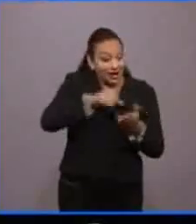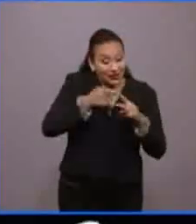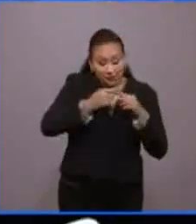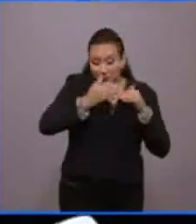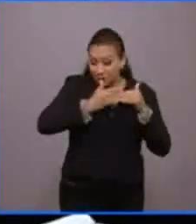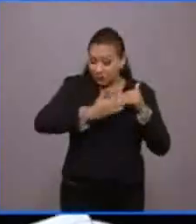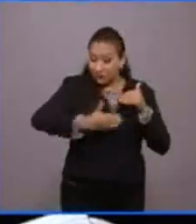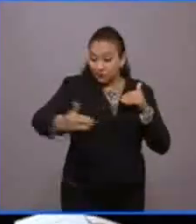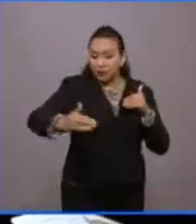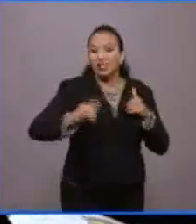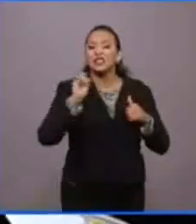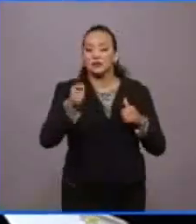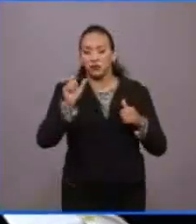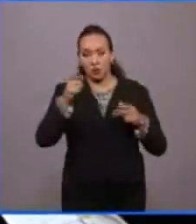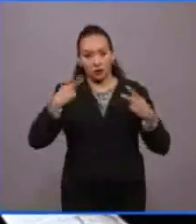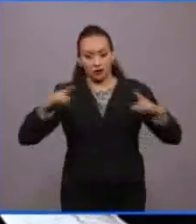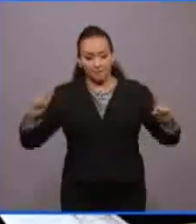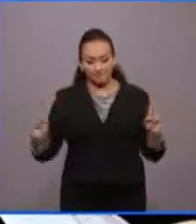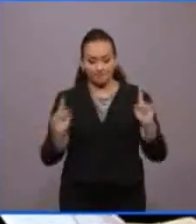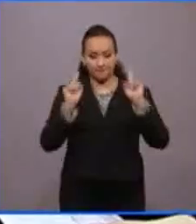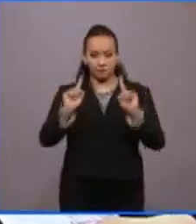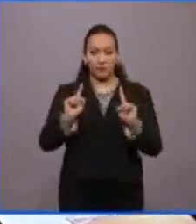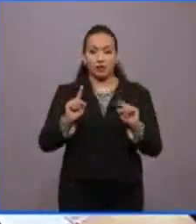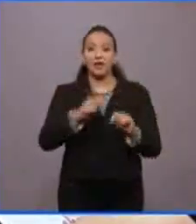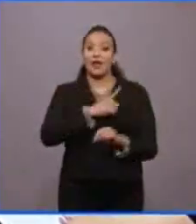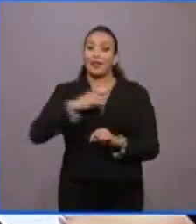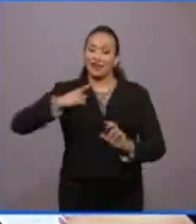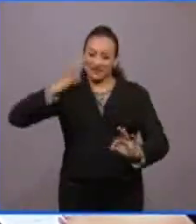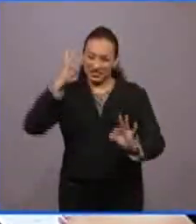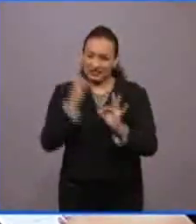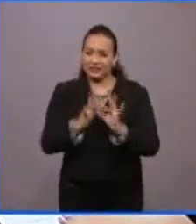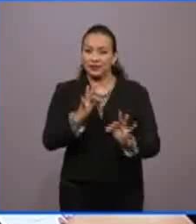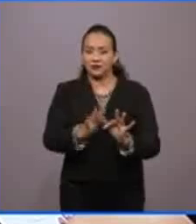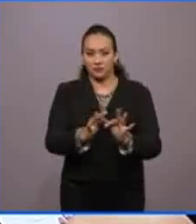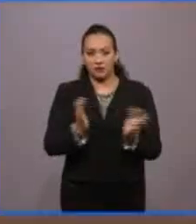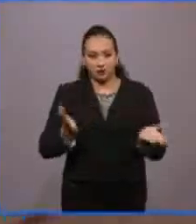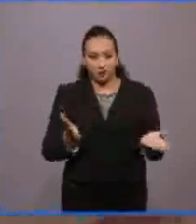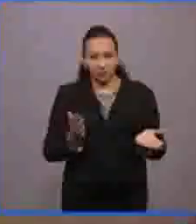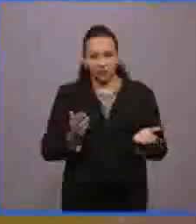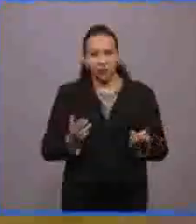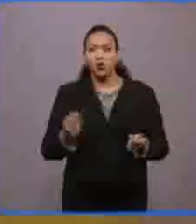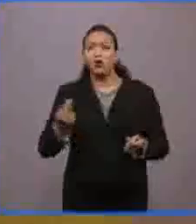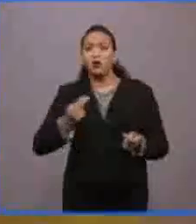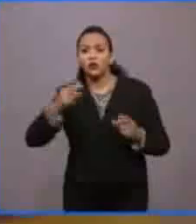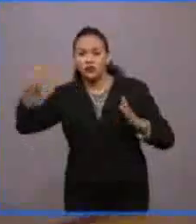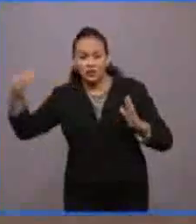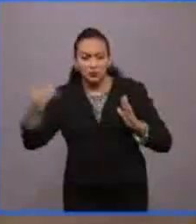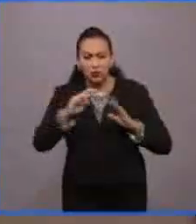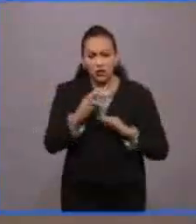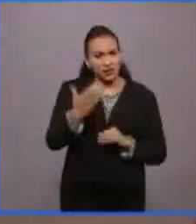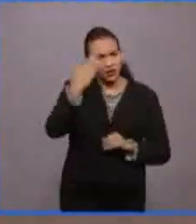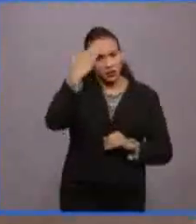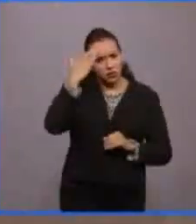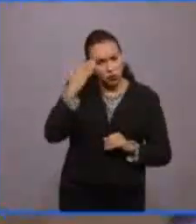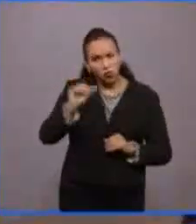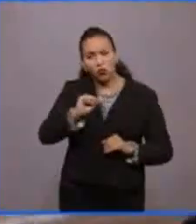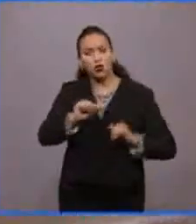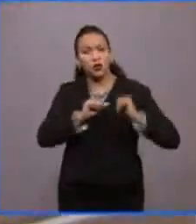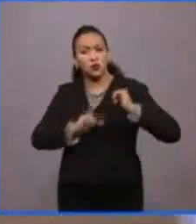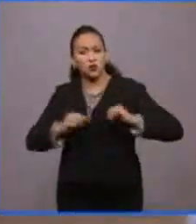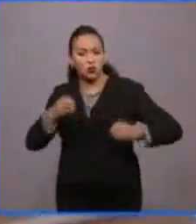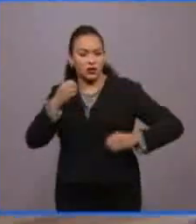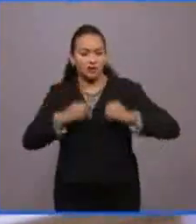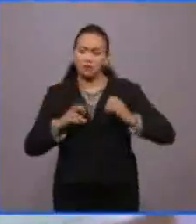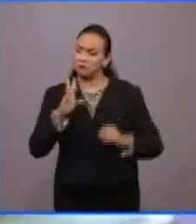las partes desde ese momento están obligadas a su cumplimiento sin necesidad de homologación o reconocimiento por autoridad